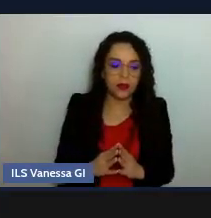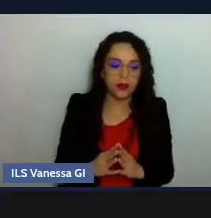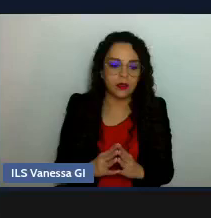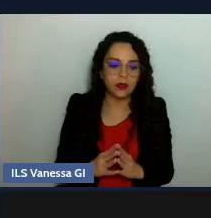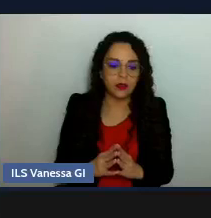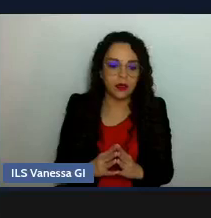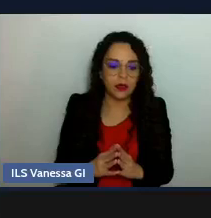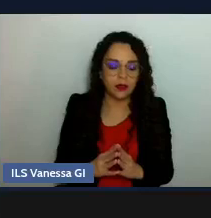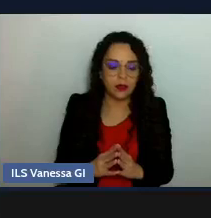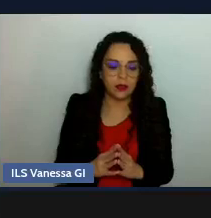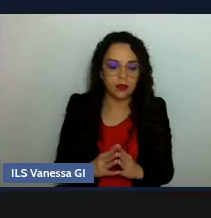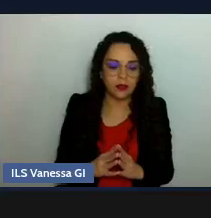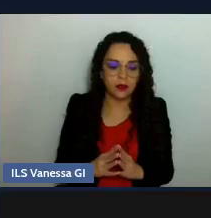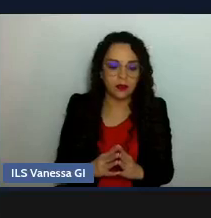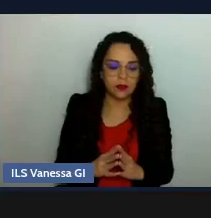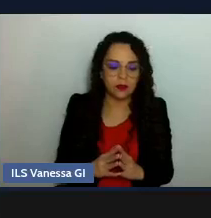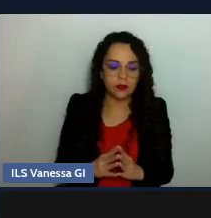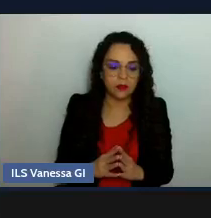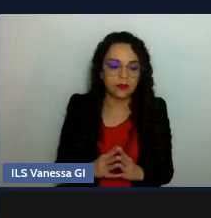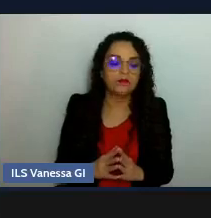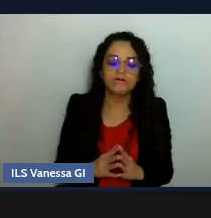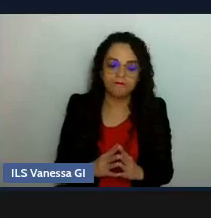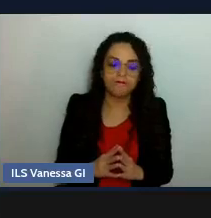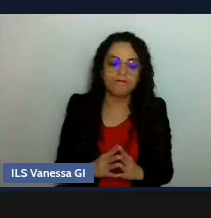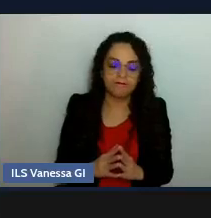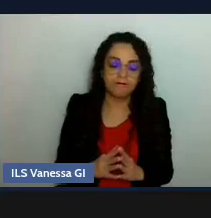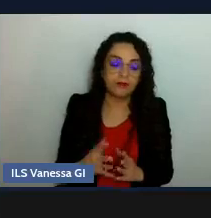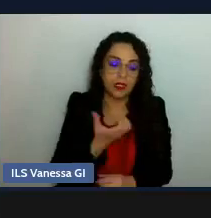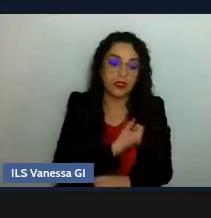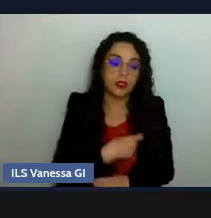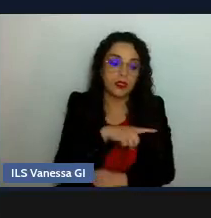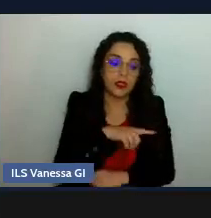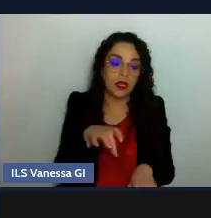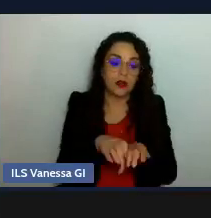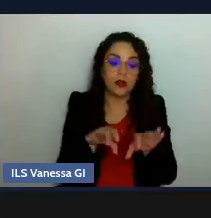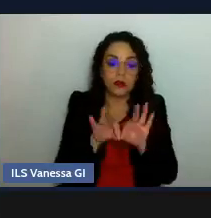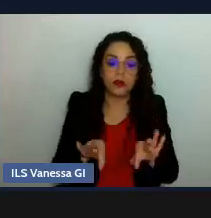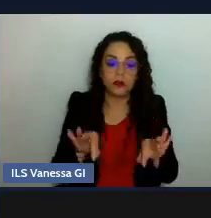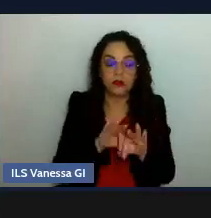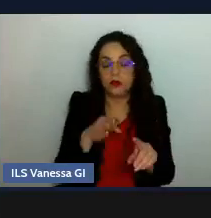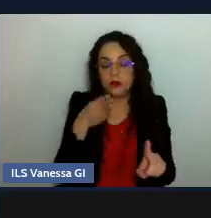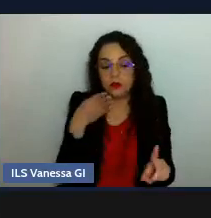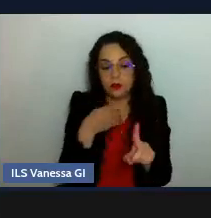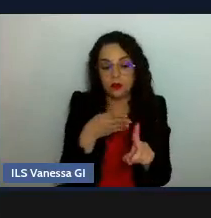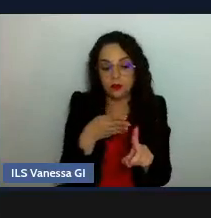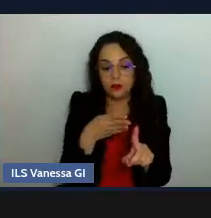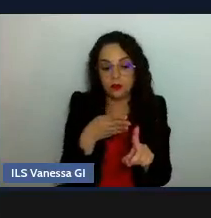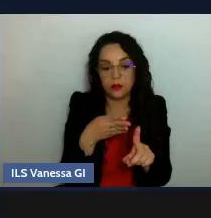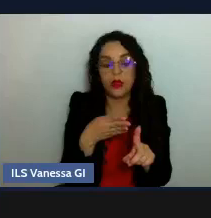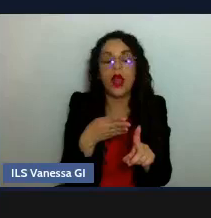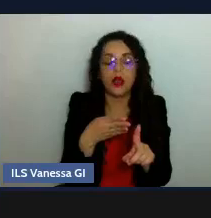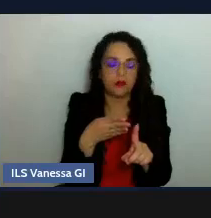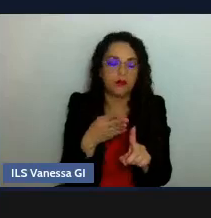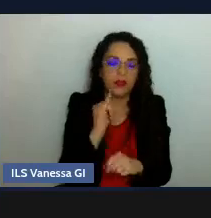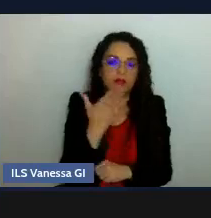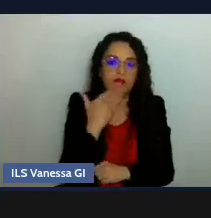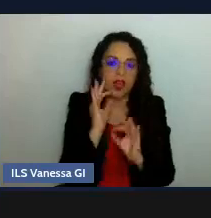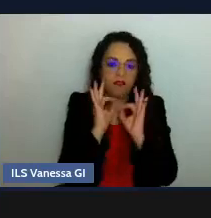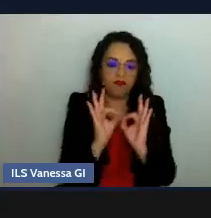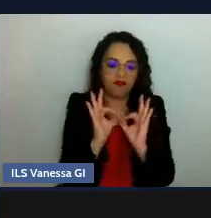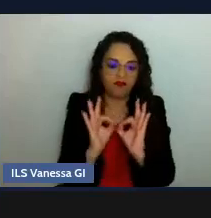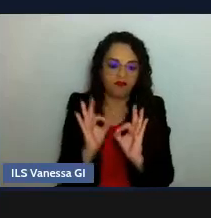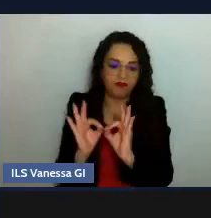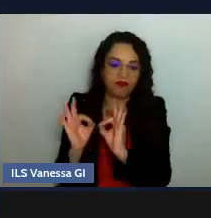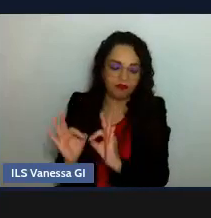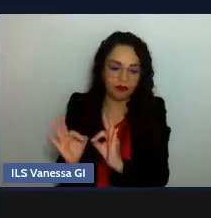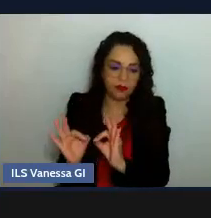manteniendo y son muy, pero muy funcionales. Y su salud está en óptimas condiciones. No hay un equilibrio entre el ambiente,